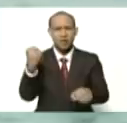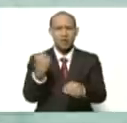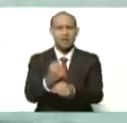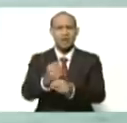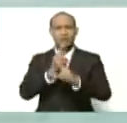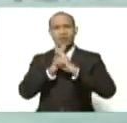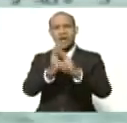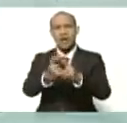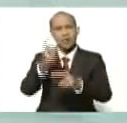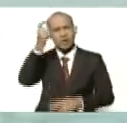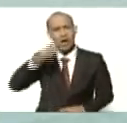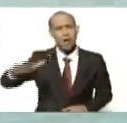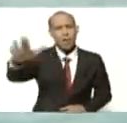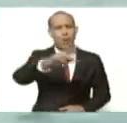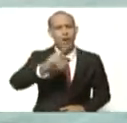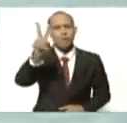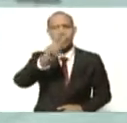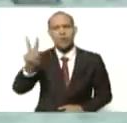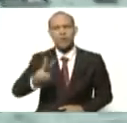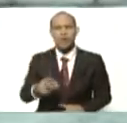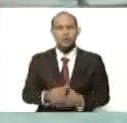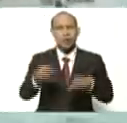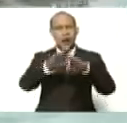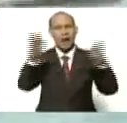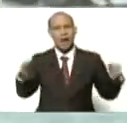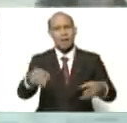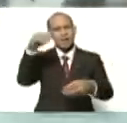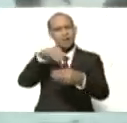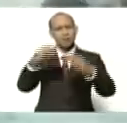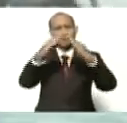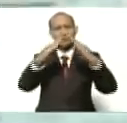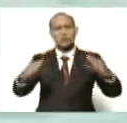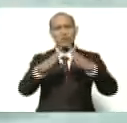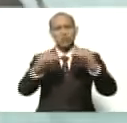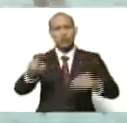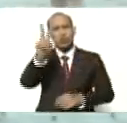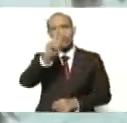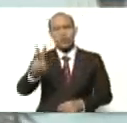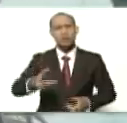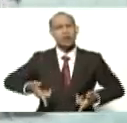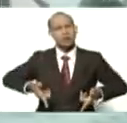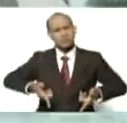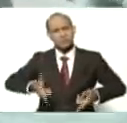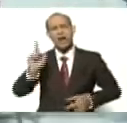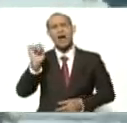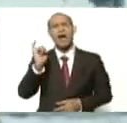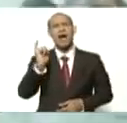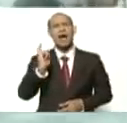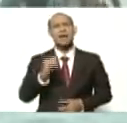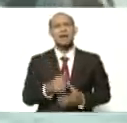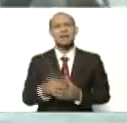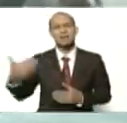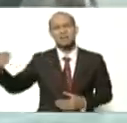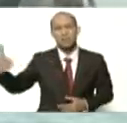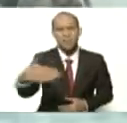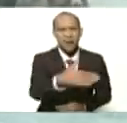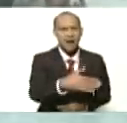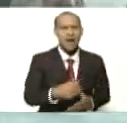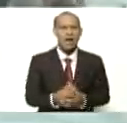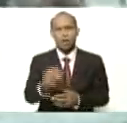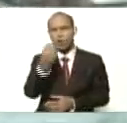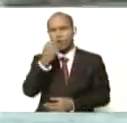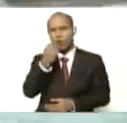respuestas al pueblo venezolano y que en la mesa de los hogares de todos los venezolanos una proteína pesquera